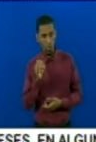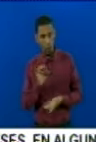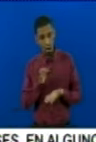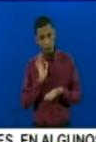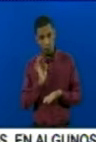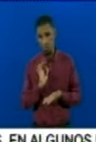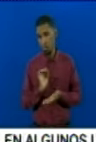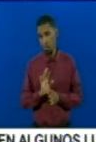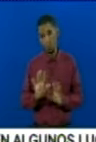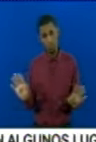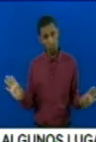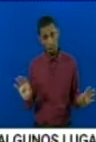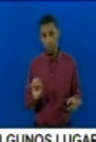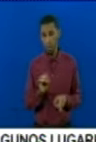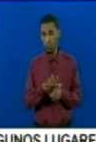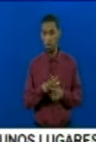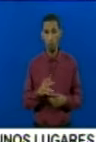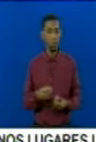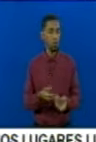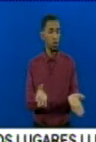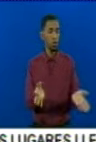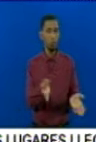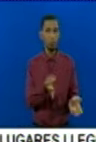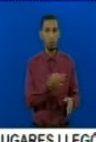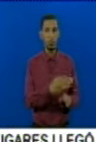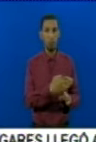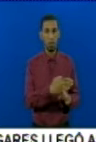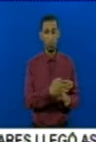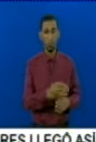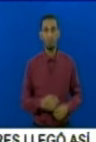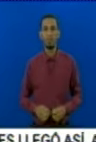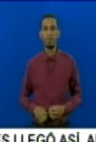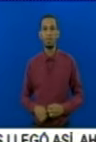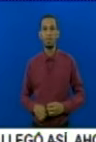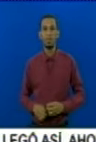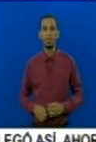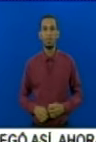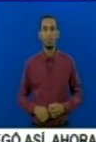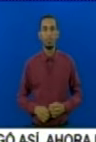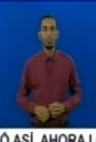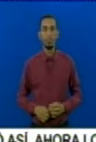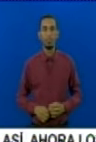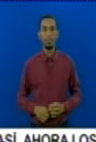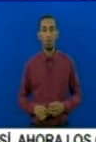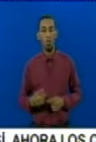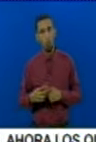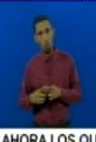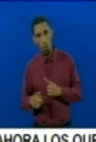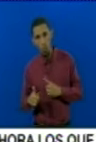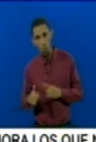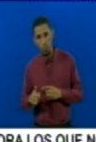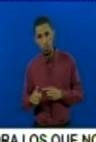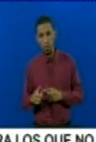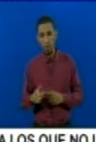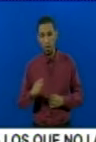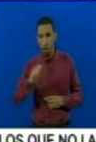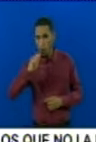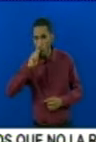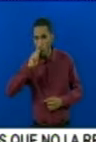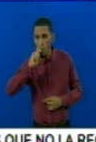ya iniciamos la distribución en el municipio de Santiago. Y en el caso de la compota, otro producto muy, muy